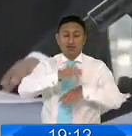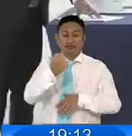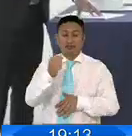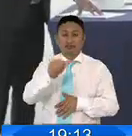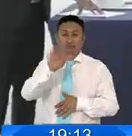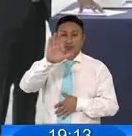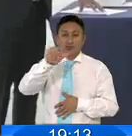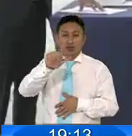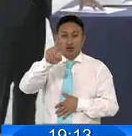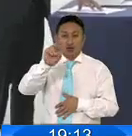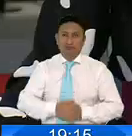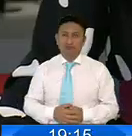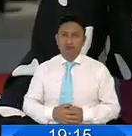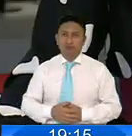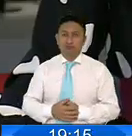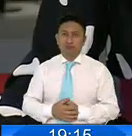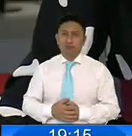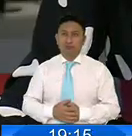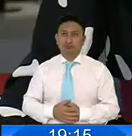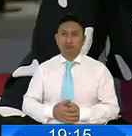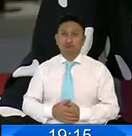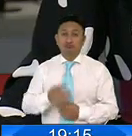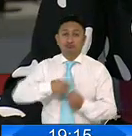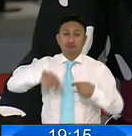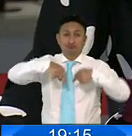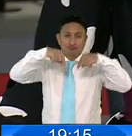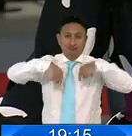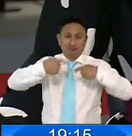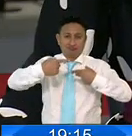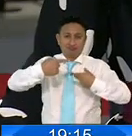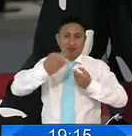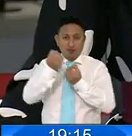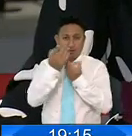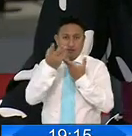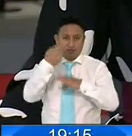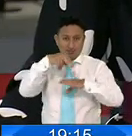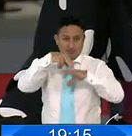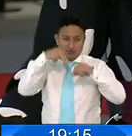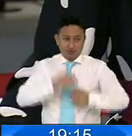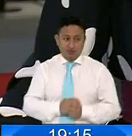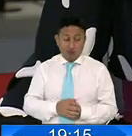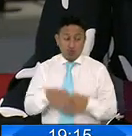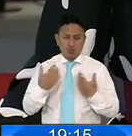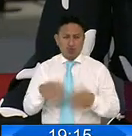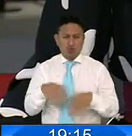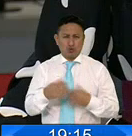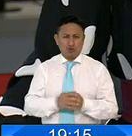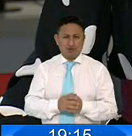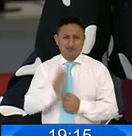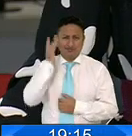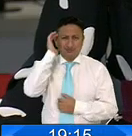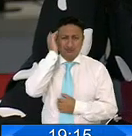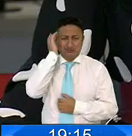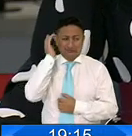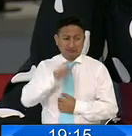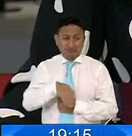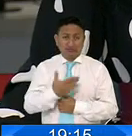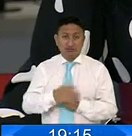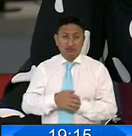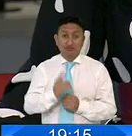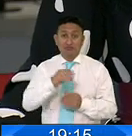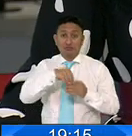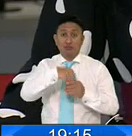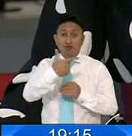Atahualpa, informó Adriana. De regreso a información de interés nacional, dramáticas historias de angustia se siguen registrando en